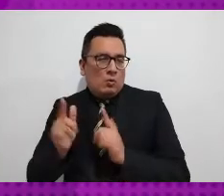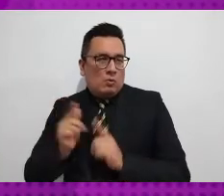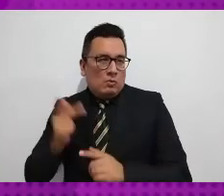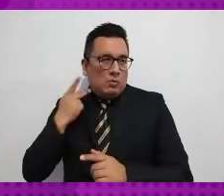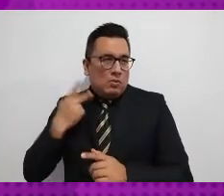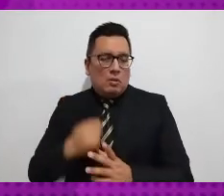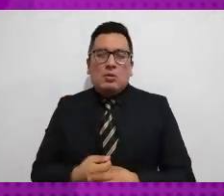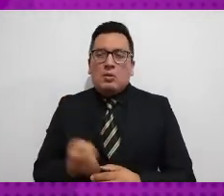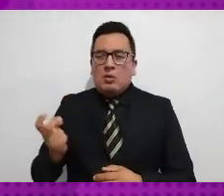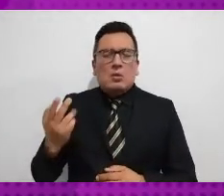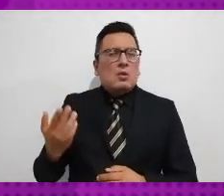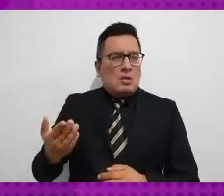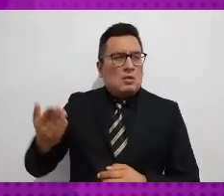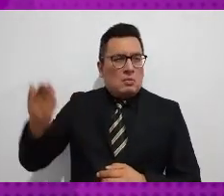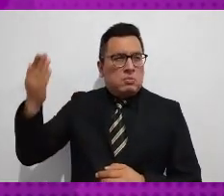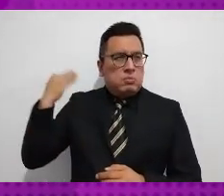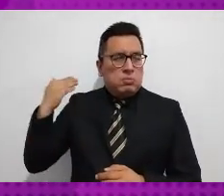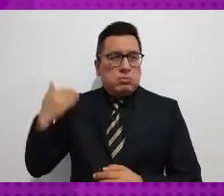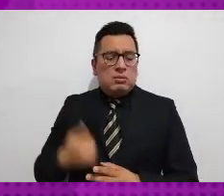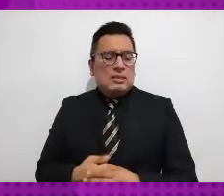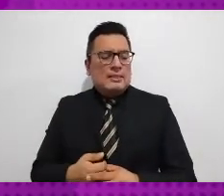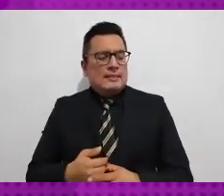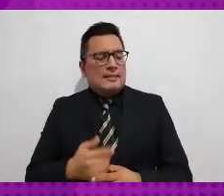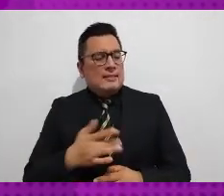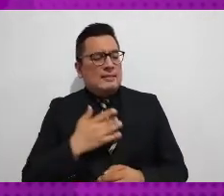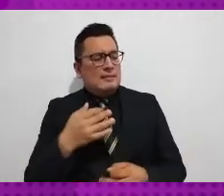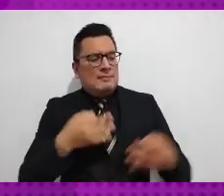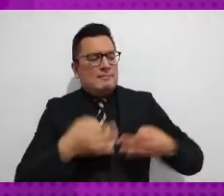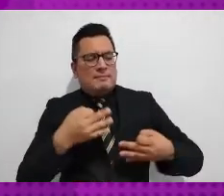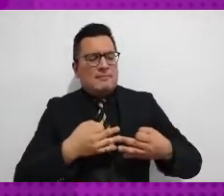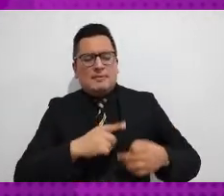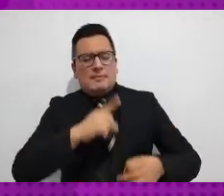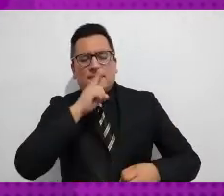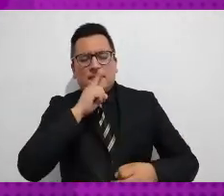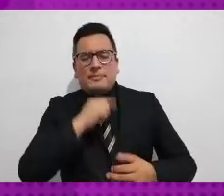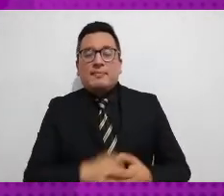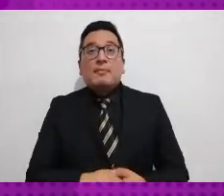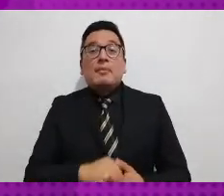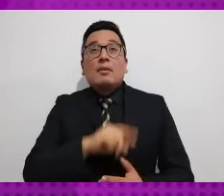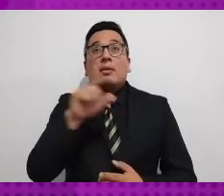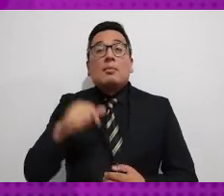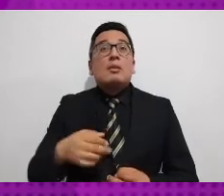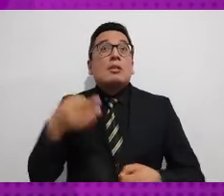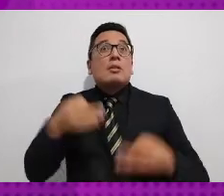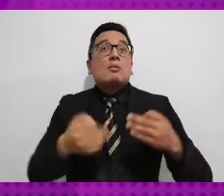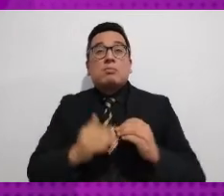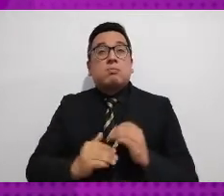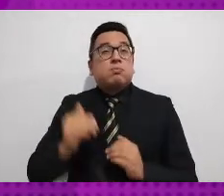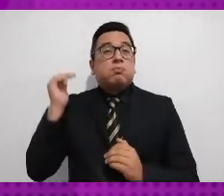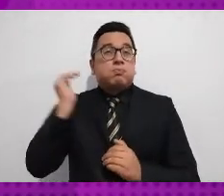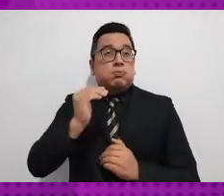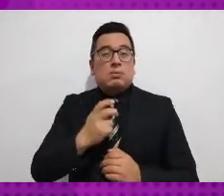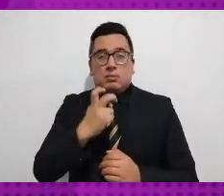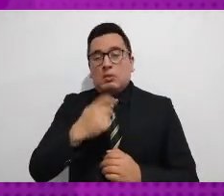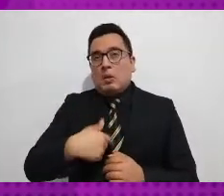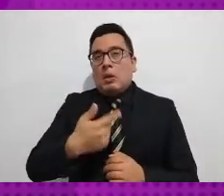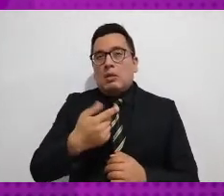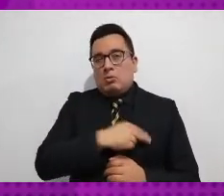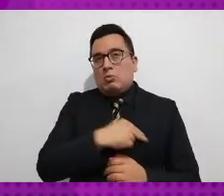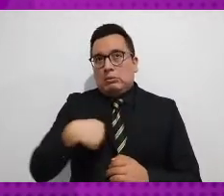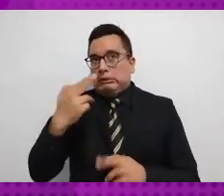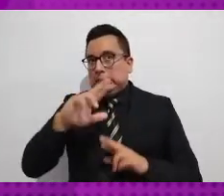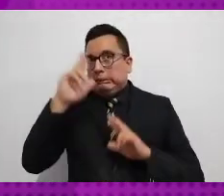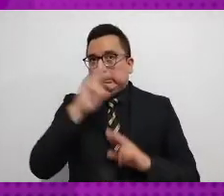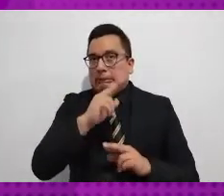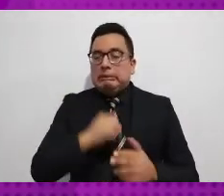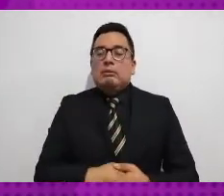momento contradijeron las sentencias y se fue a Sala Superior, que es la sala máxima que nos regula en materia electoral, y Sala